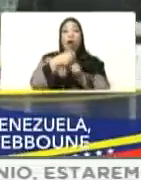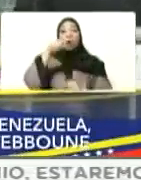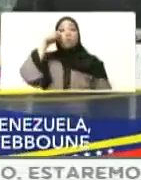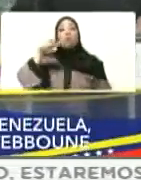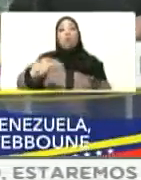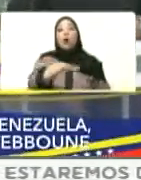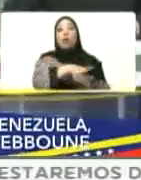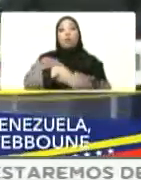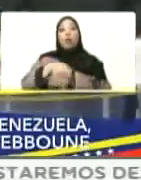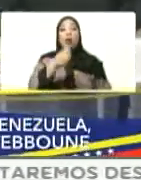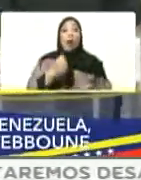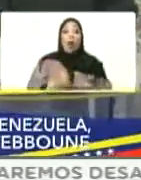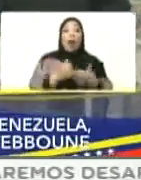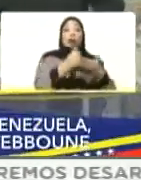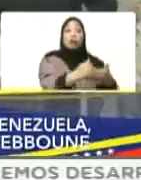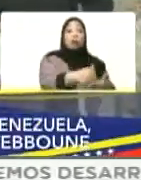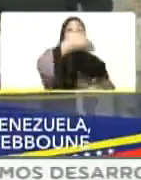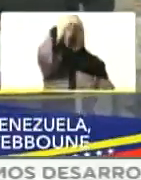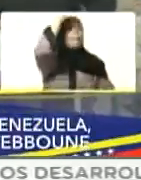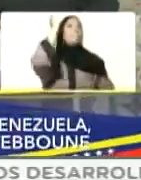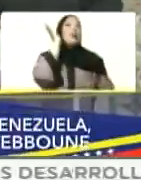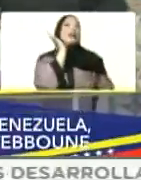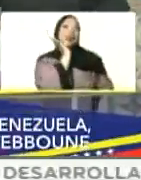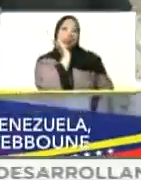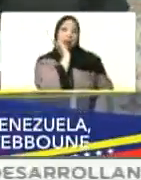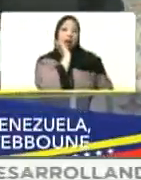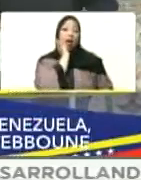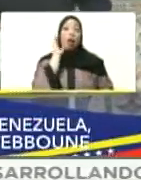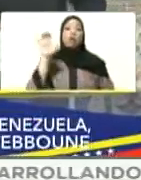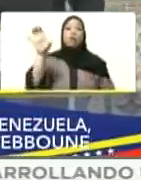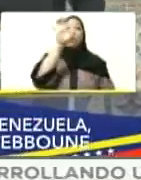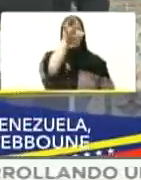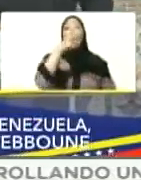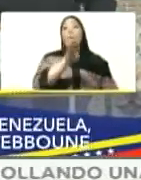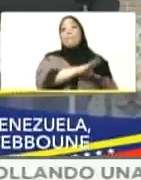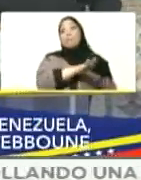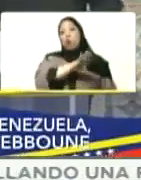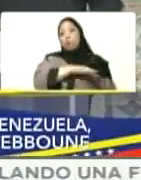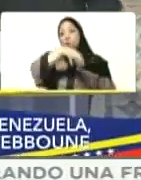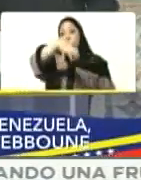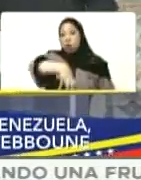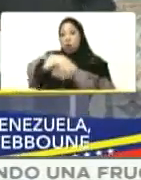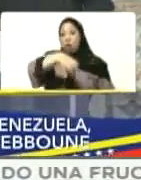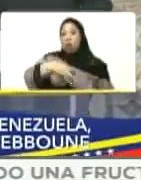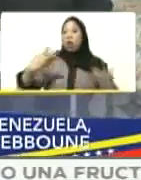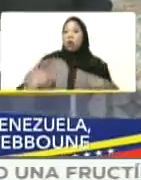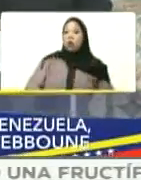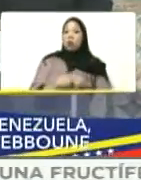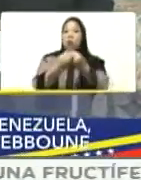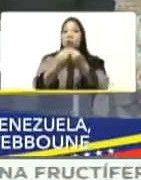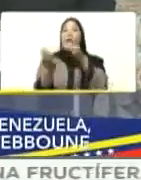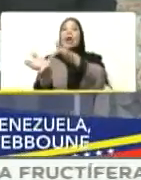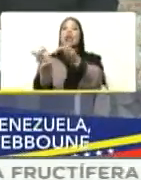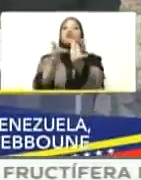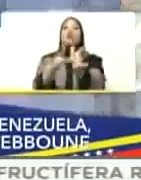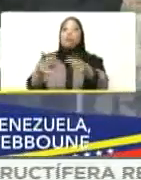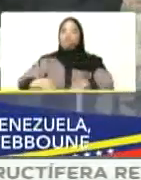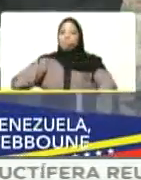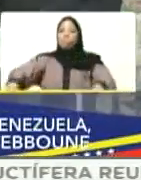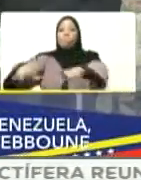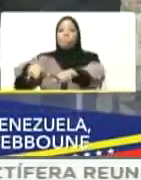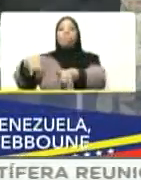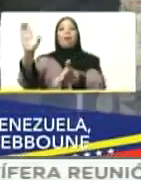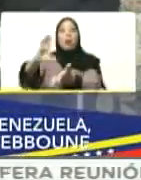palestino para construir de la construcción de su propio Estado con capital en Jerusalén. De igual modo,